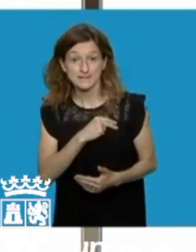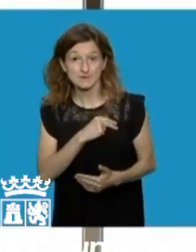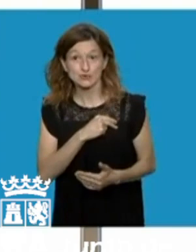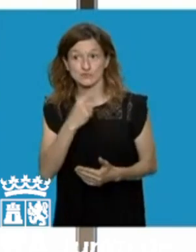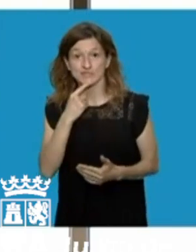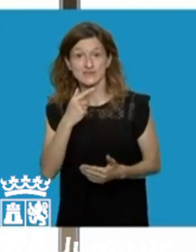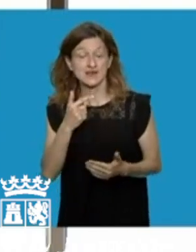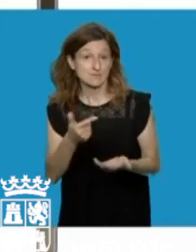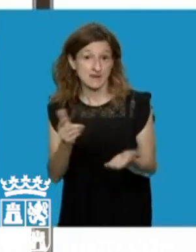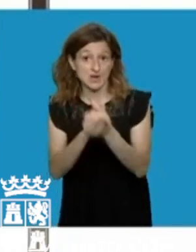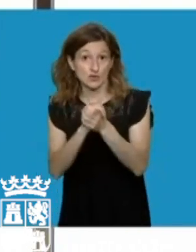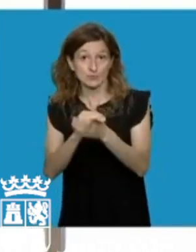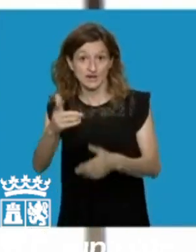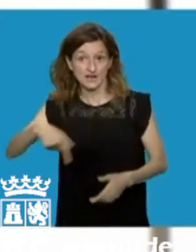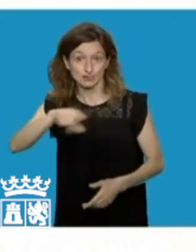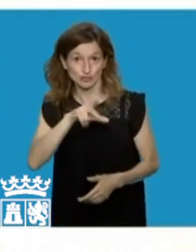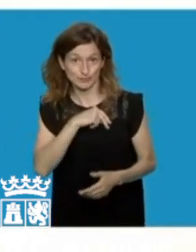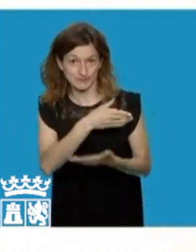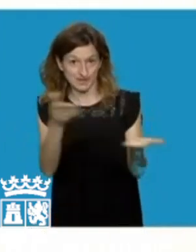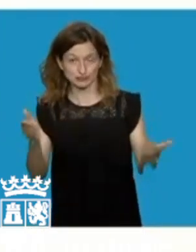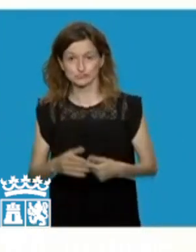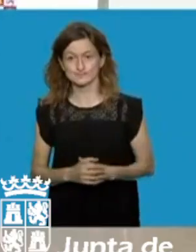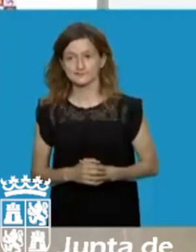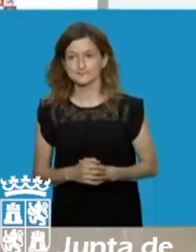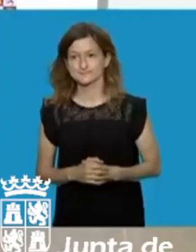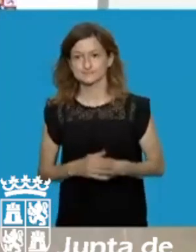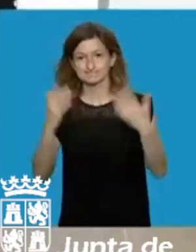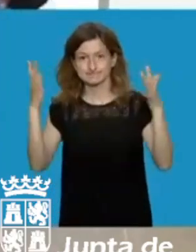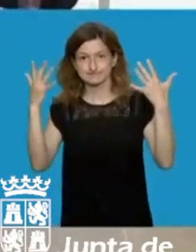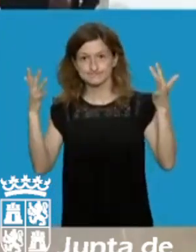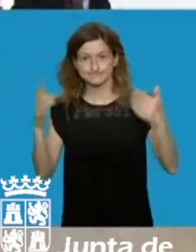y enhorabuena a todos los premiados. Muchas gracias.